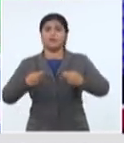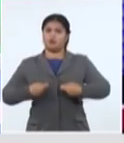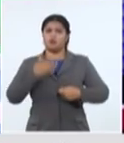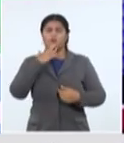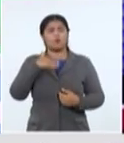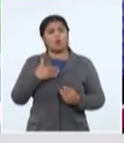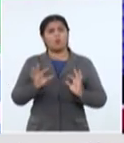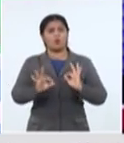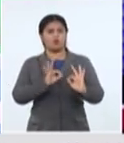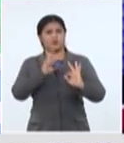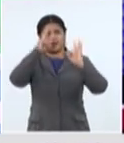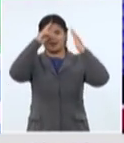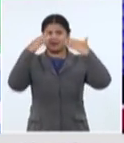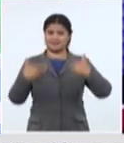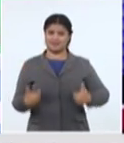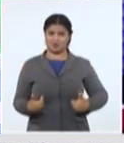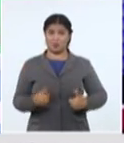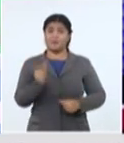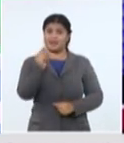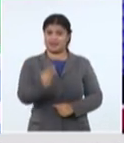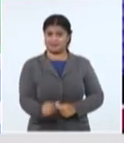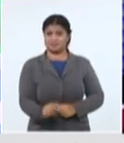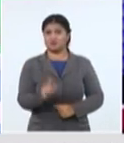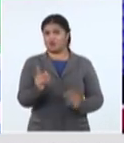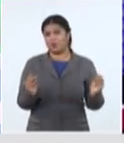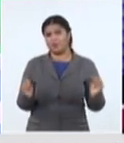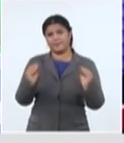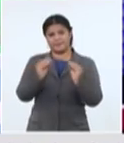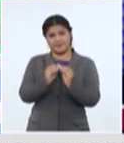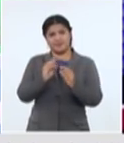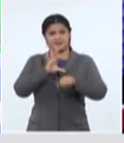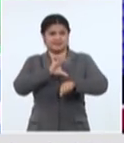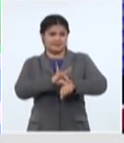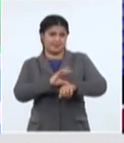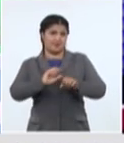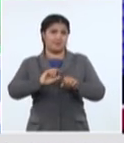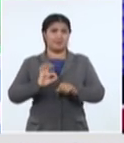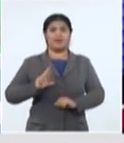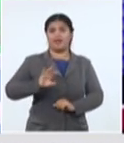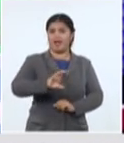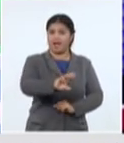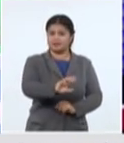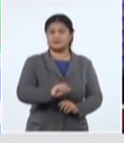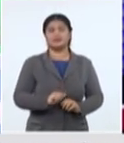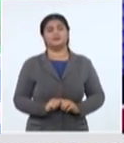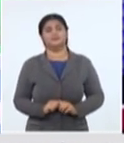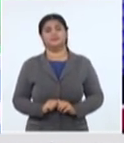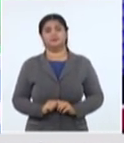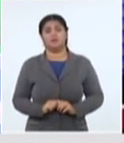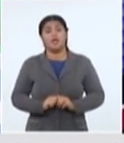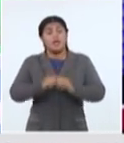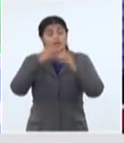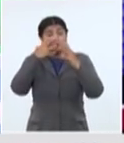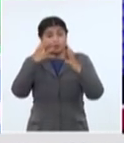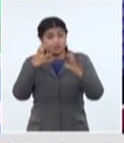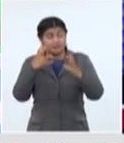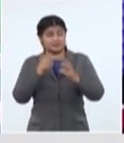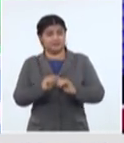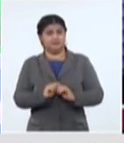siempre que se hace énfasis en que el principal carcinógeno es el comportamiento irresponsable del